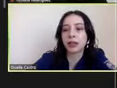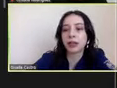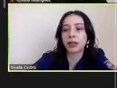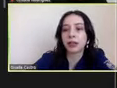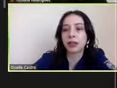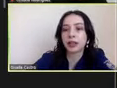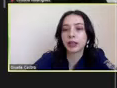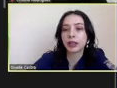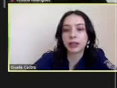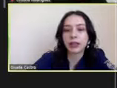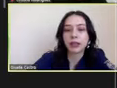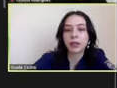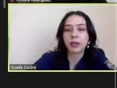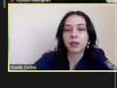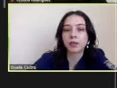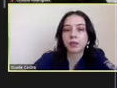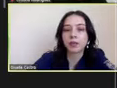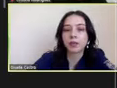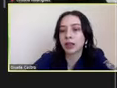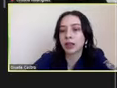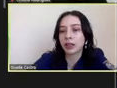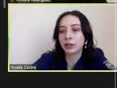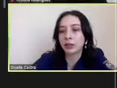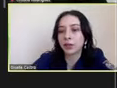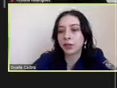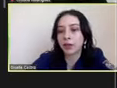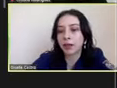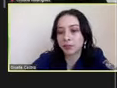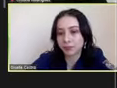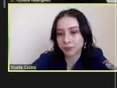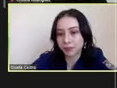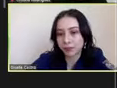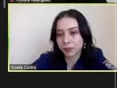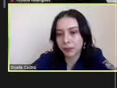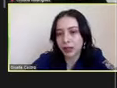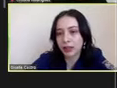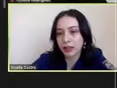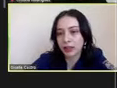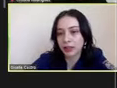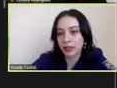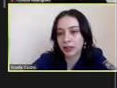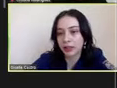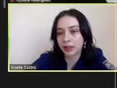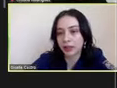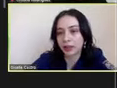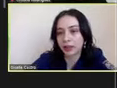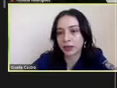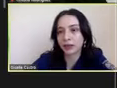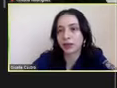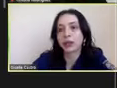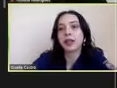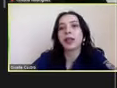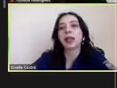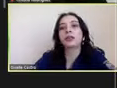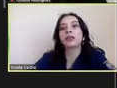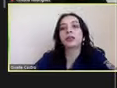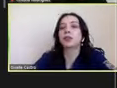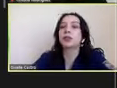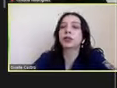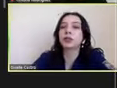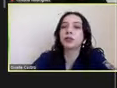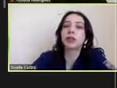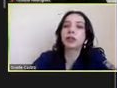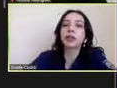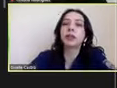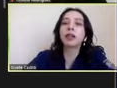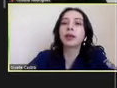calcáneo, que es este de acá, y luego vamos a tener el tibio navicular, que es este de aquí que les estoy señalando. Entonces,